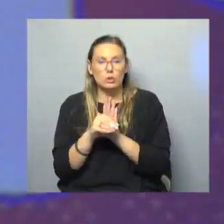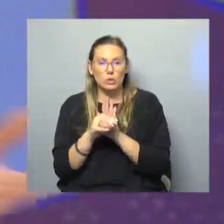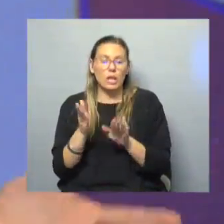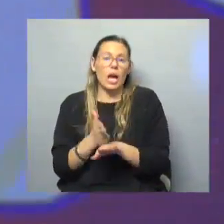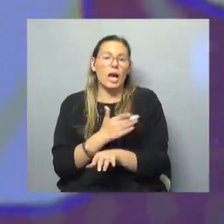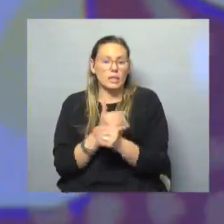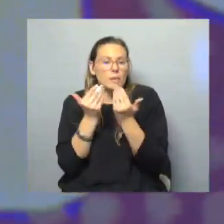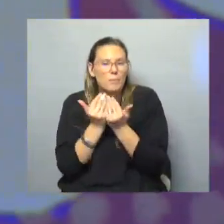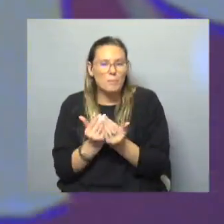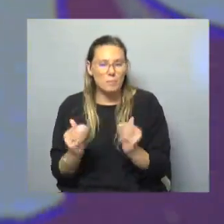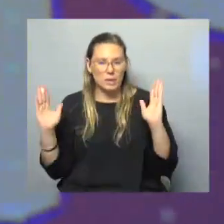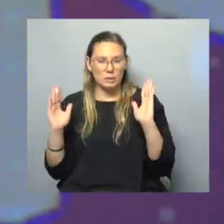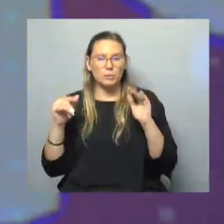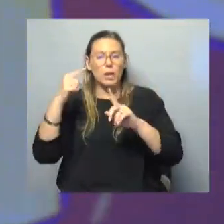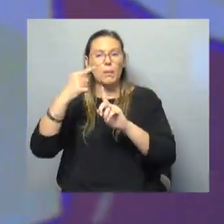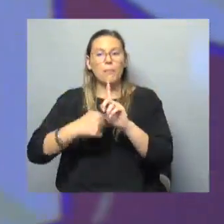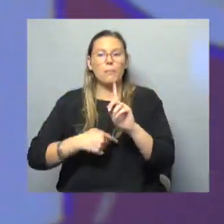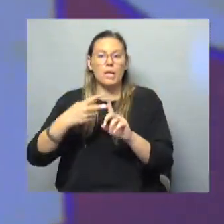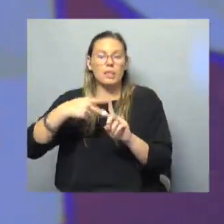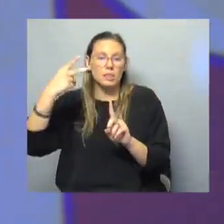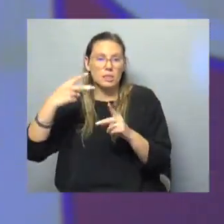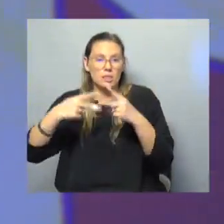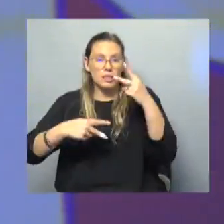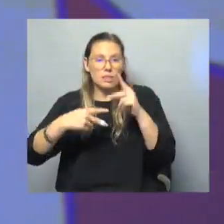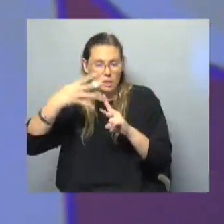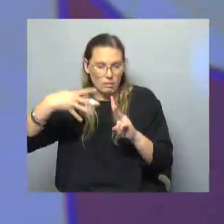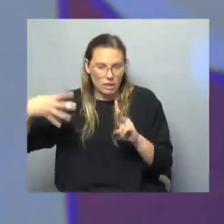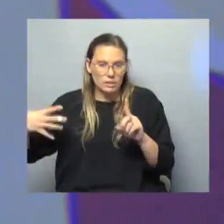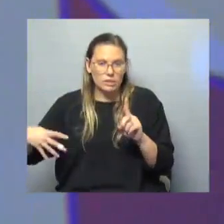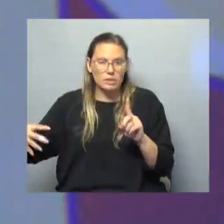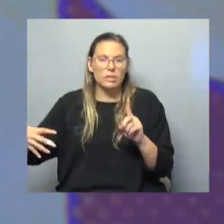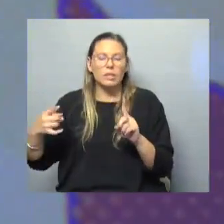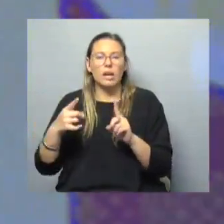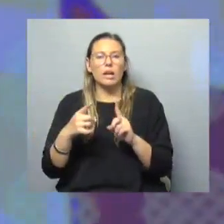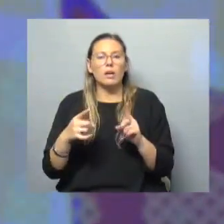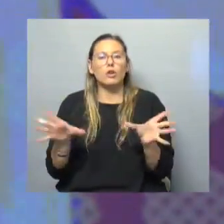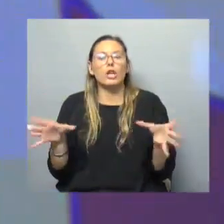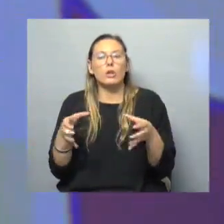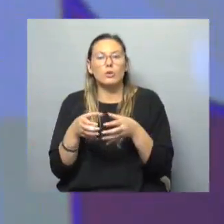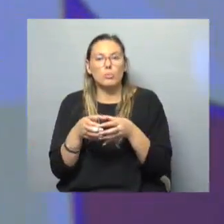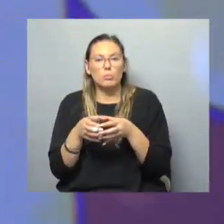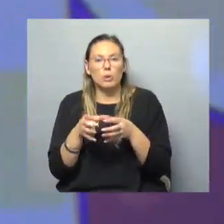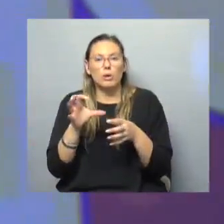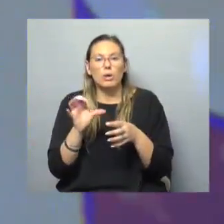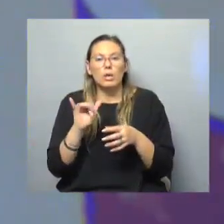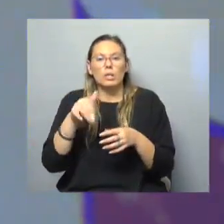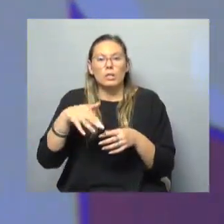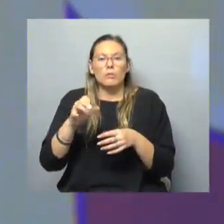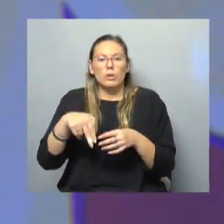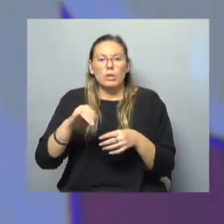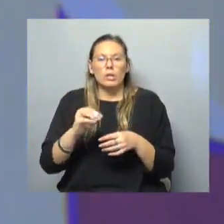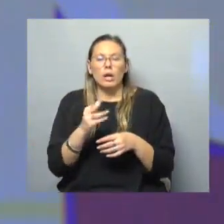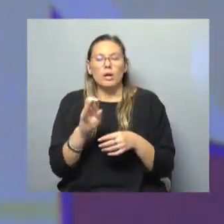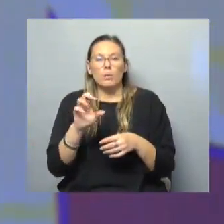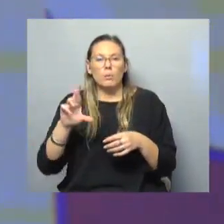va a ser la apertura, digamos, de este mes de la diversidad con el espectáculo Sinfónica Queer. Y desde ahí van a estar Morena Ferreira y